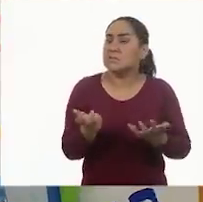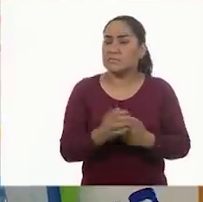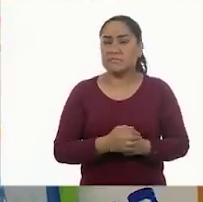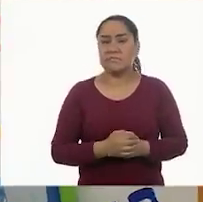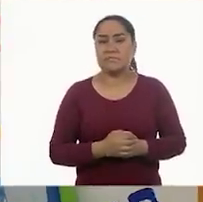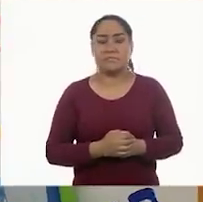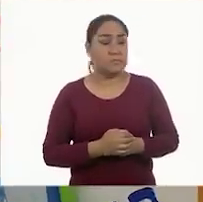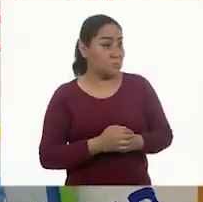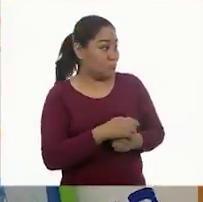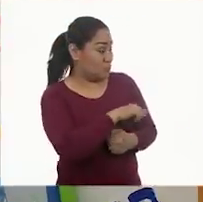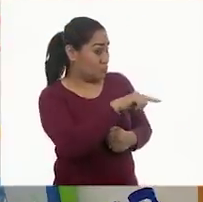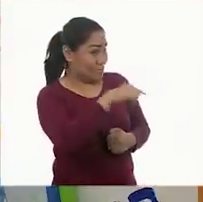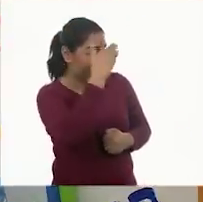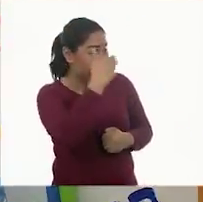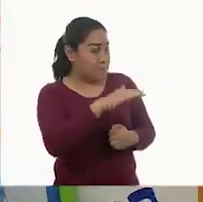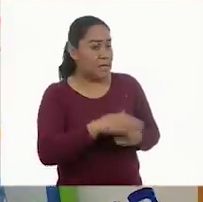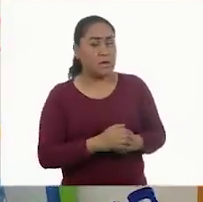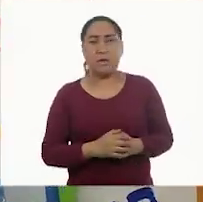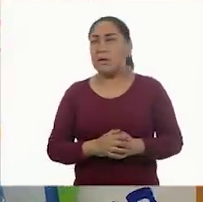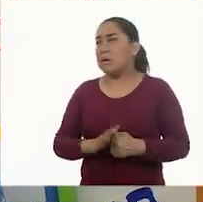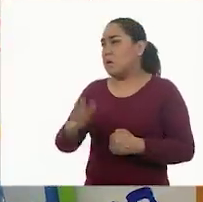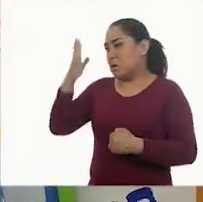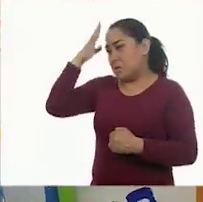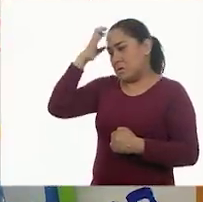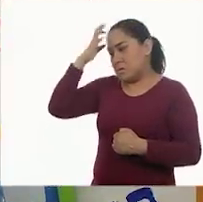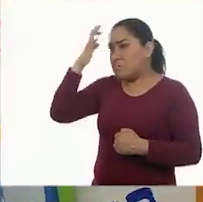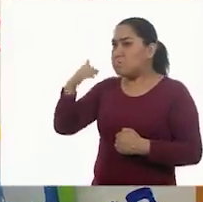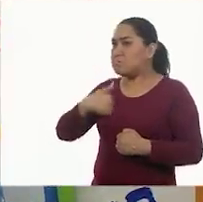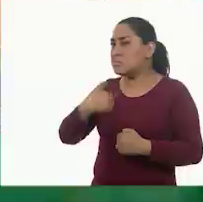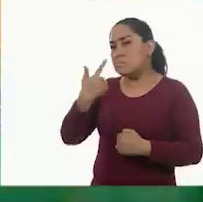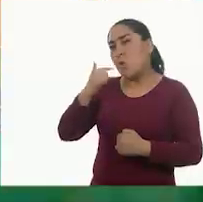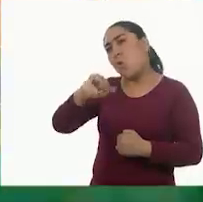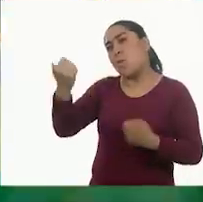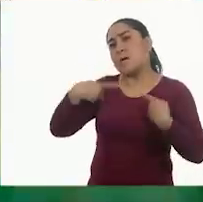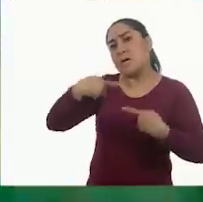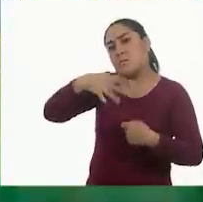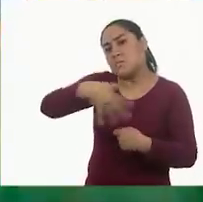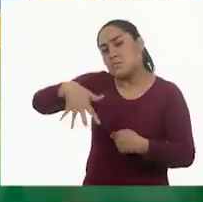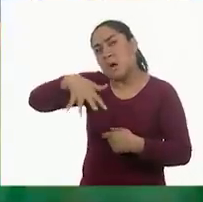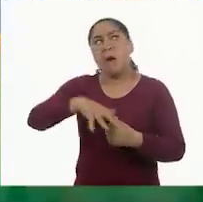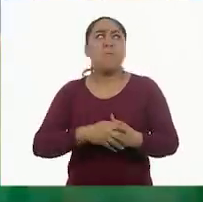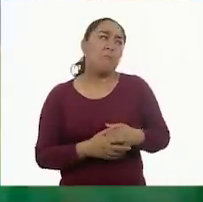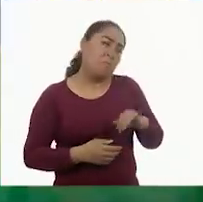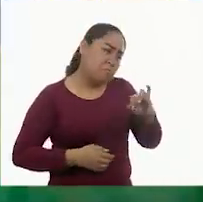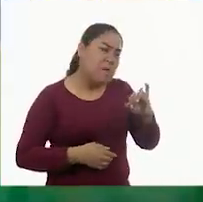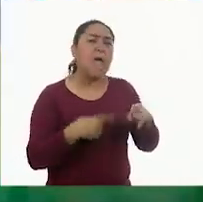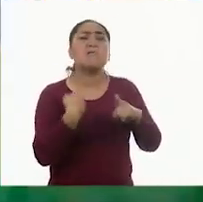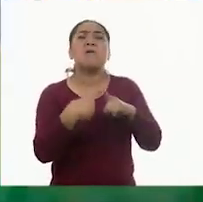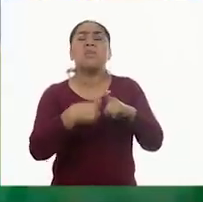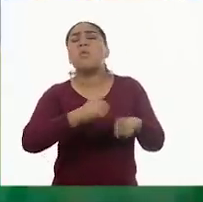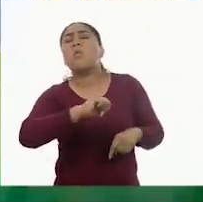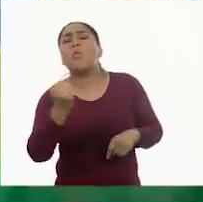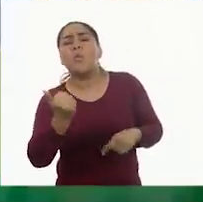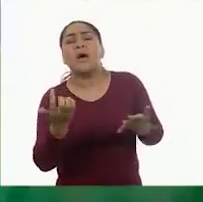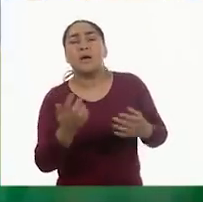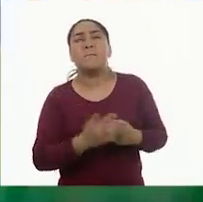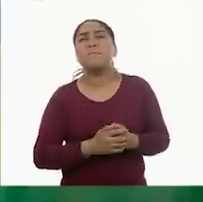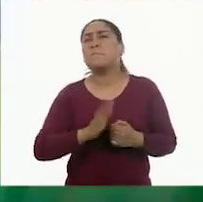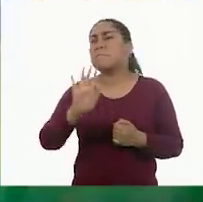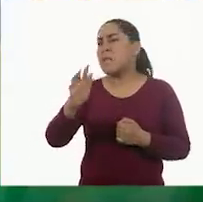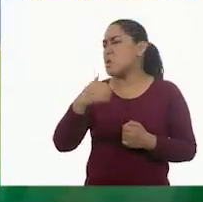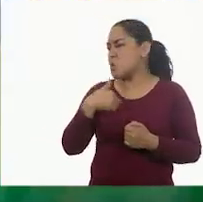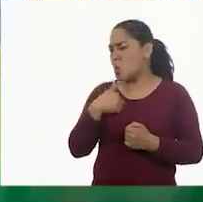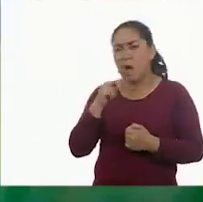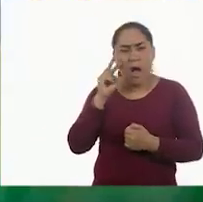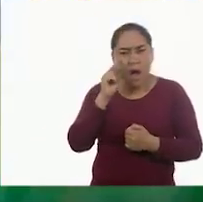saben? ¿Buscar a alguien más? ¿Sí? ¿A quién podríamos buscar? Yo Sí. he escuchado de una institución